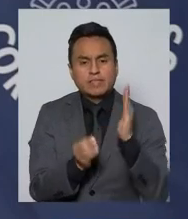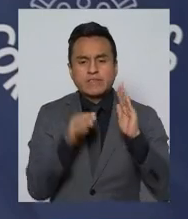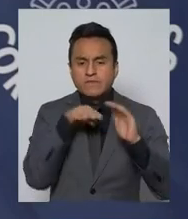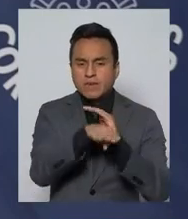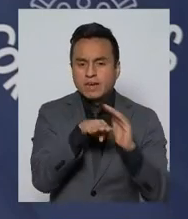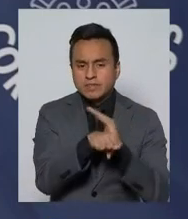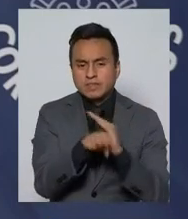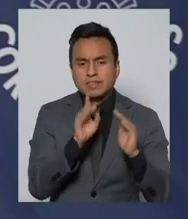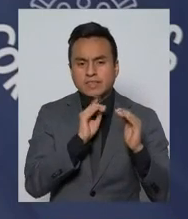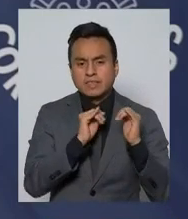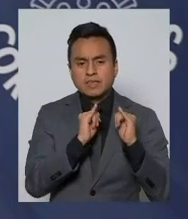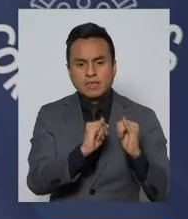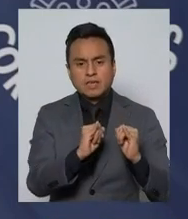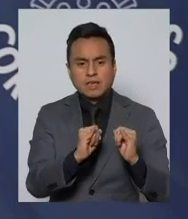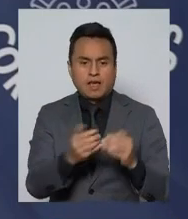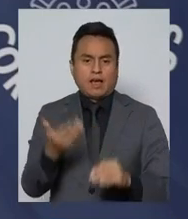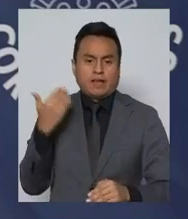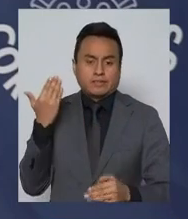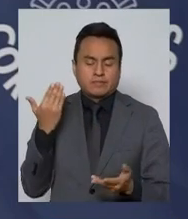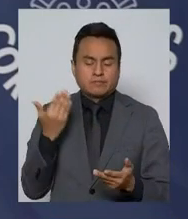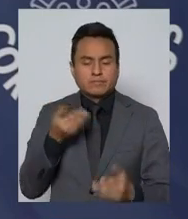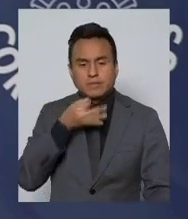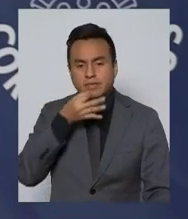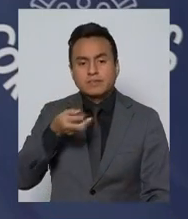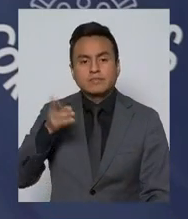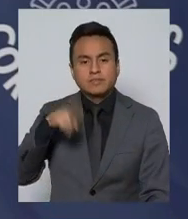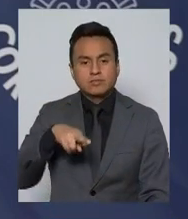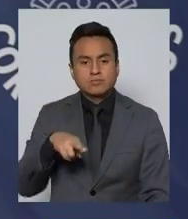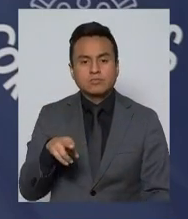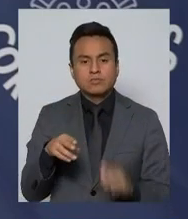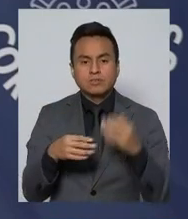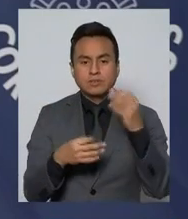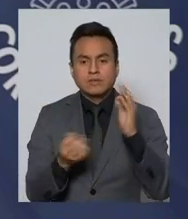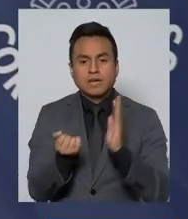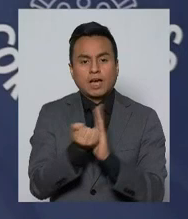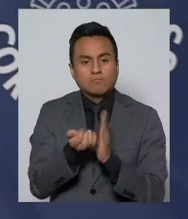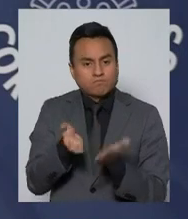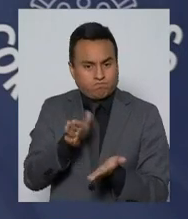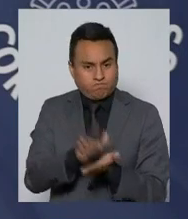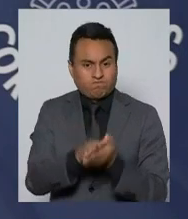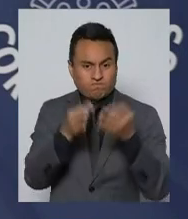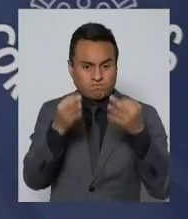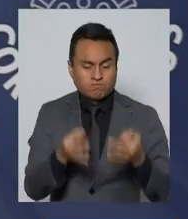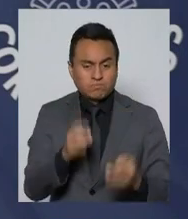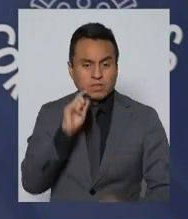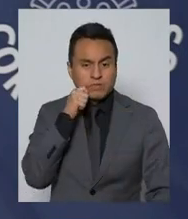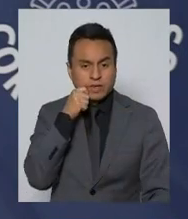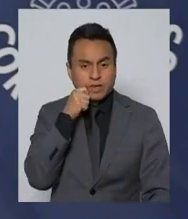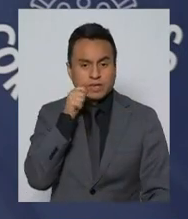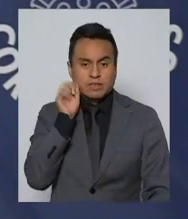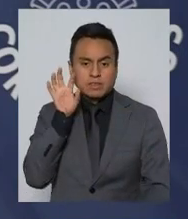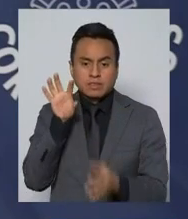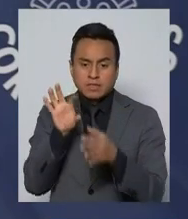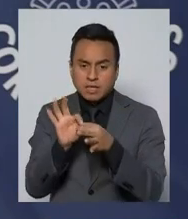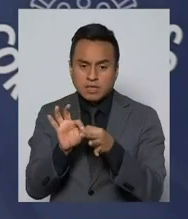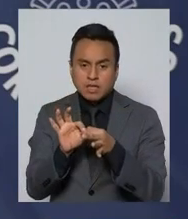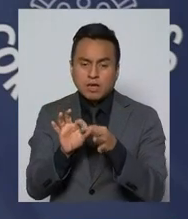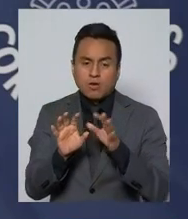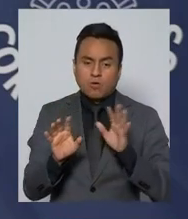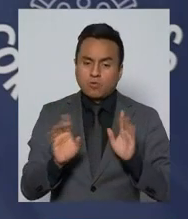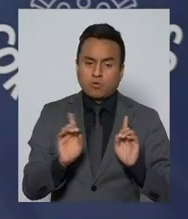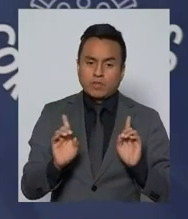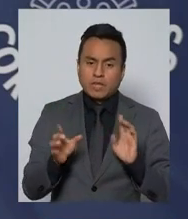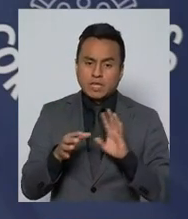que estábamos usando antes. Insisto, un certificado de función que de cualquier forma, directa o indirectamente, puede